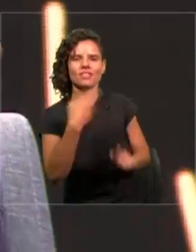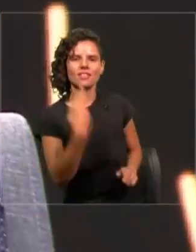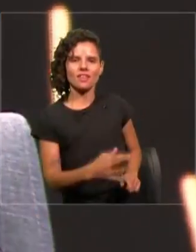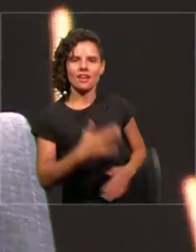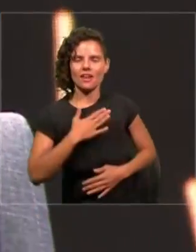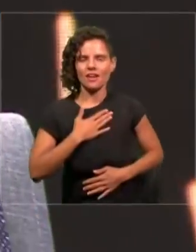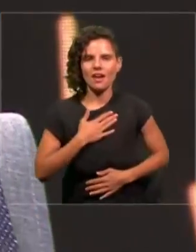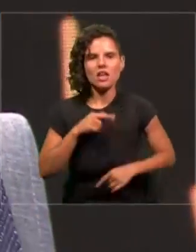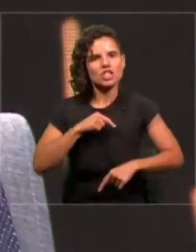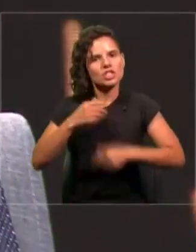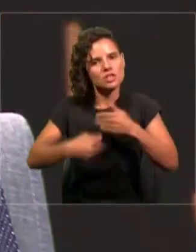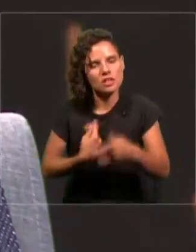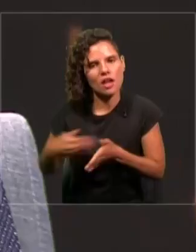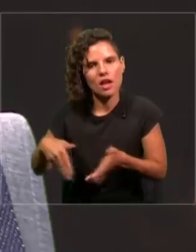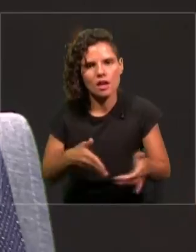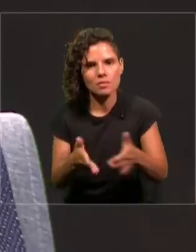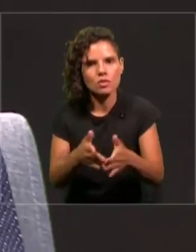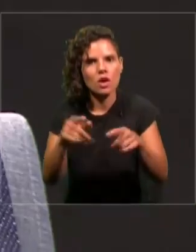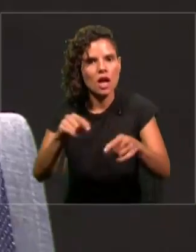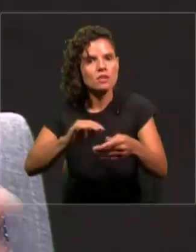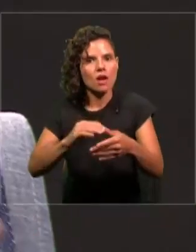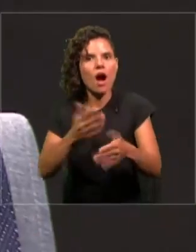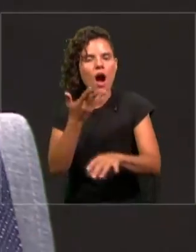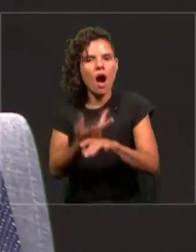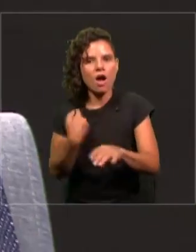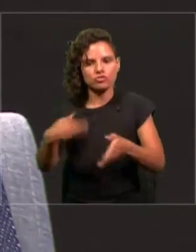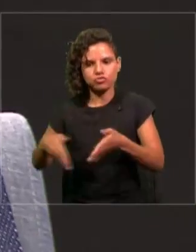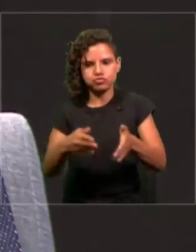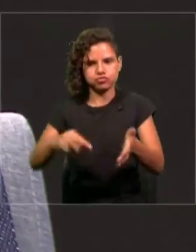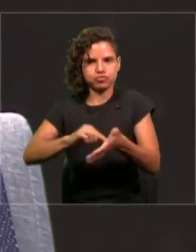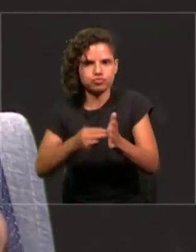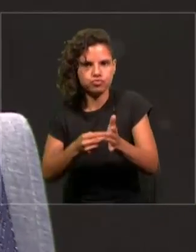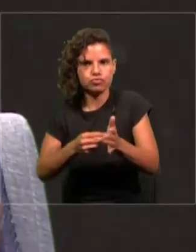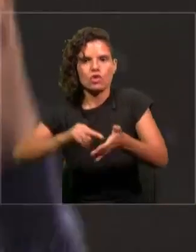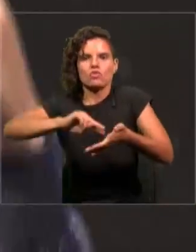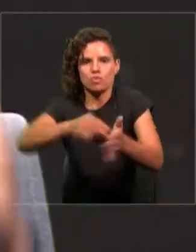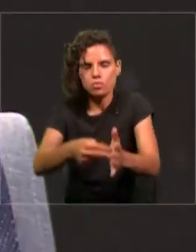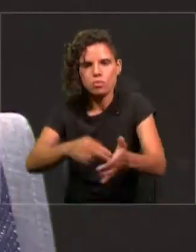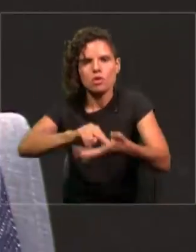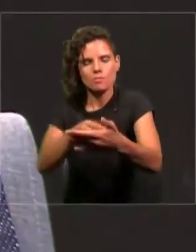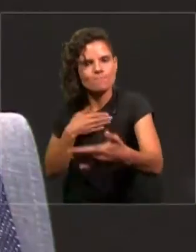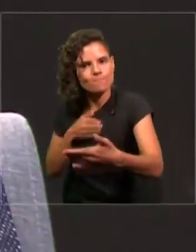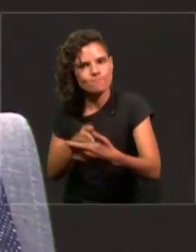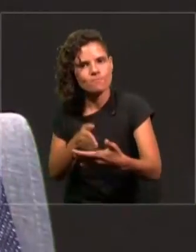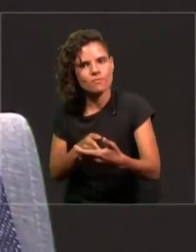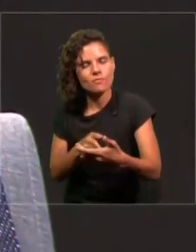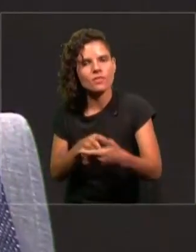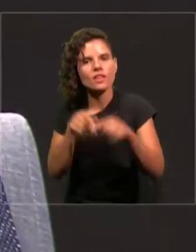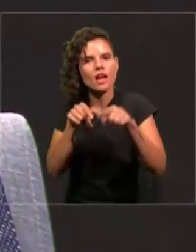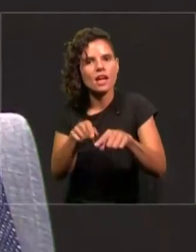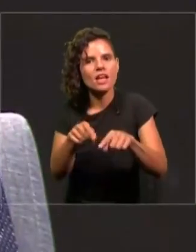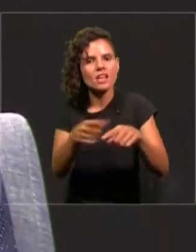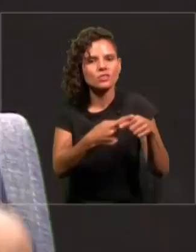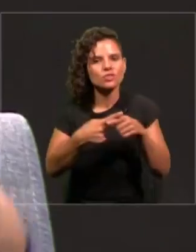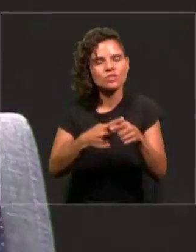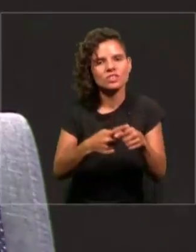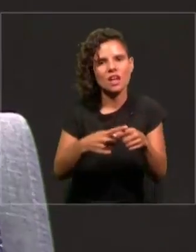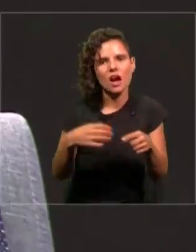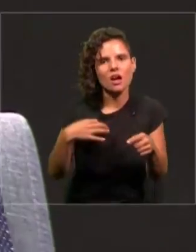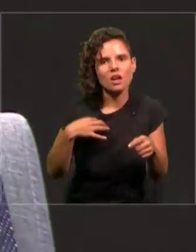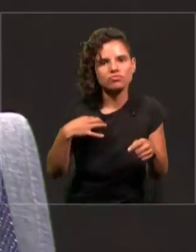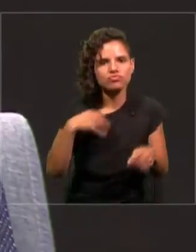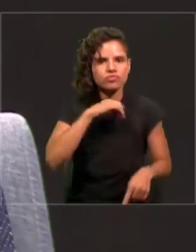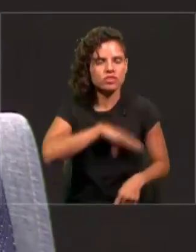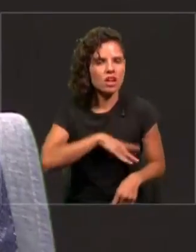vas pasando las conflictividades. La sociedad hoy día chilena resuelve desde el Estado los conflictos con